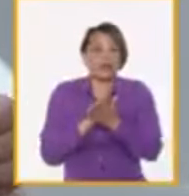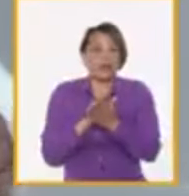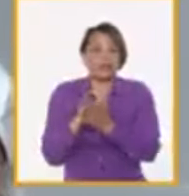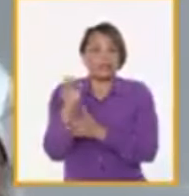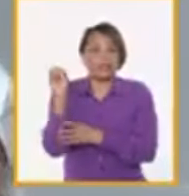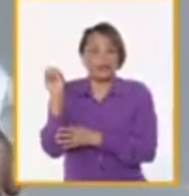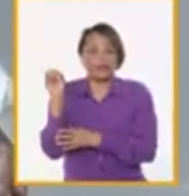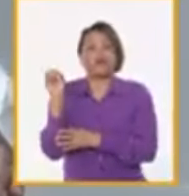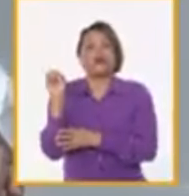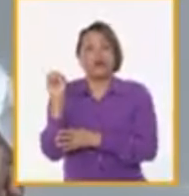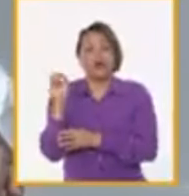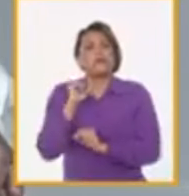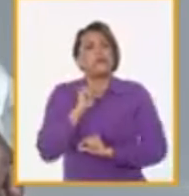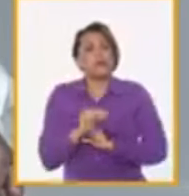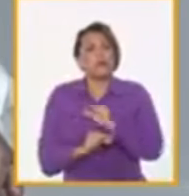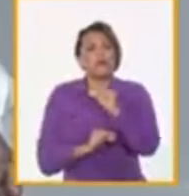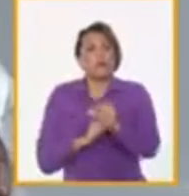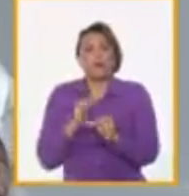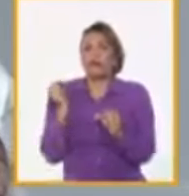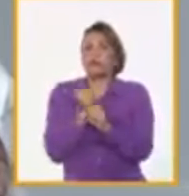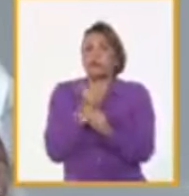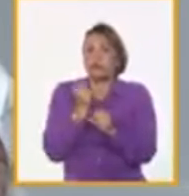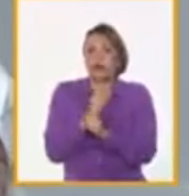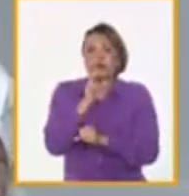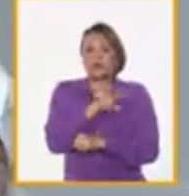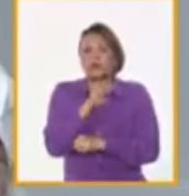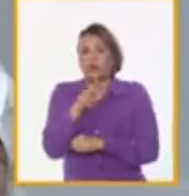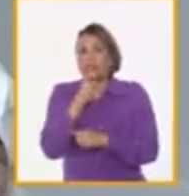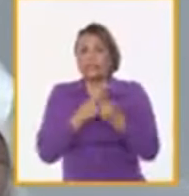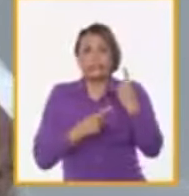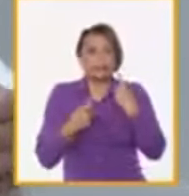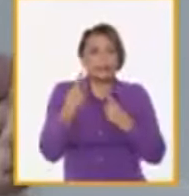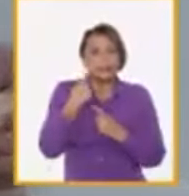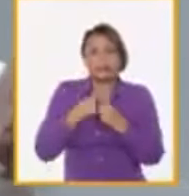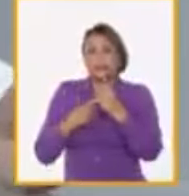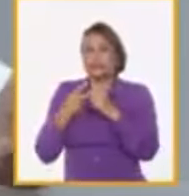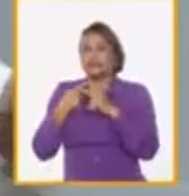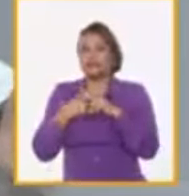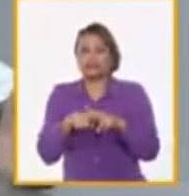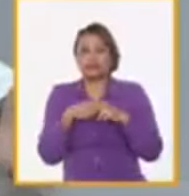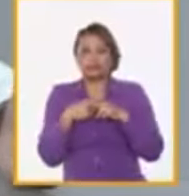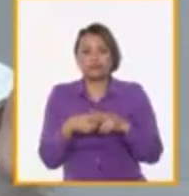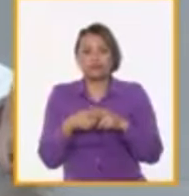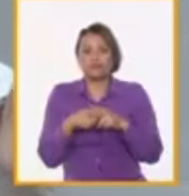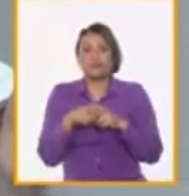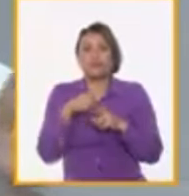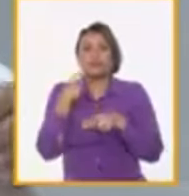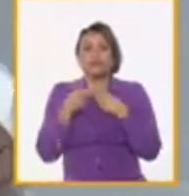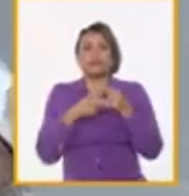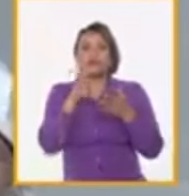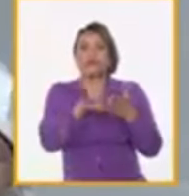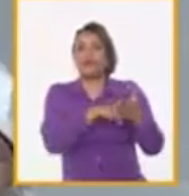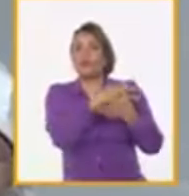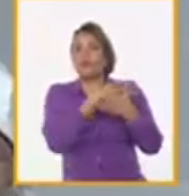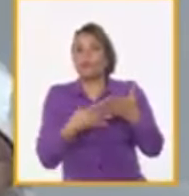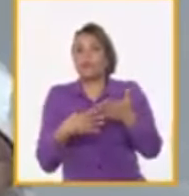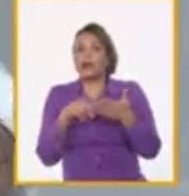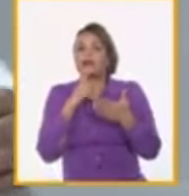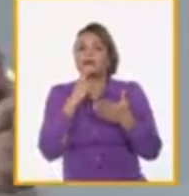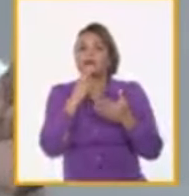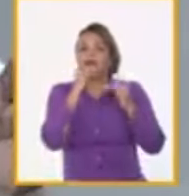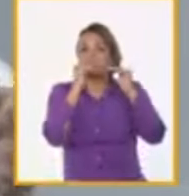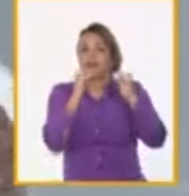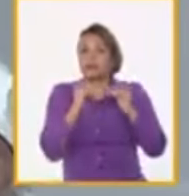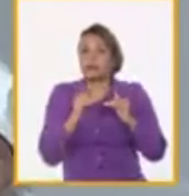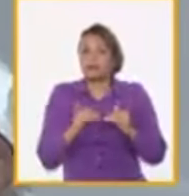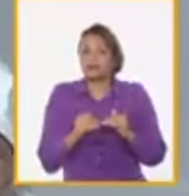Hemos venido trabajando, buscando soluciones. Se hizo un cronograma para reparar esos equipos. Hay